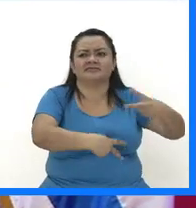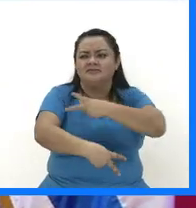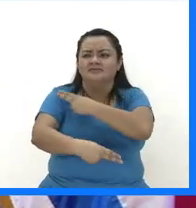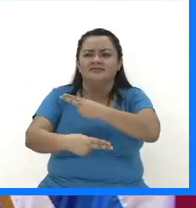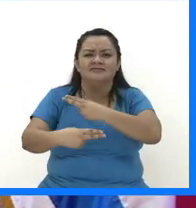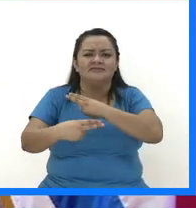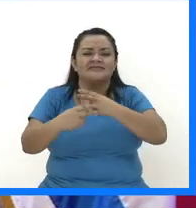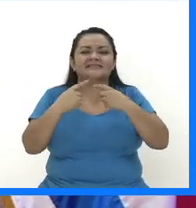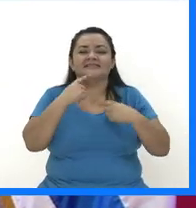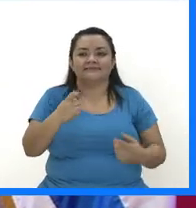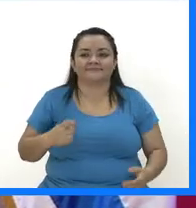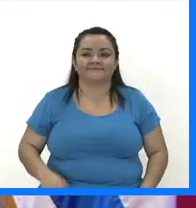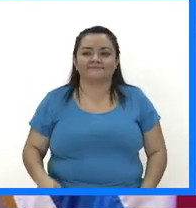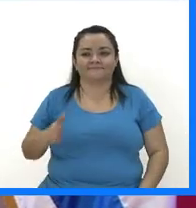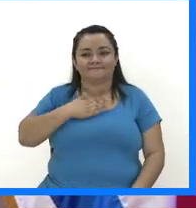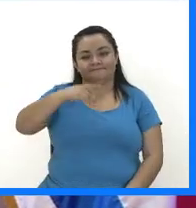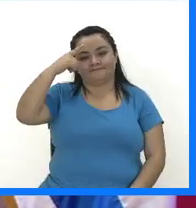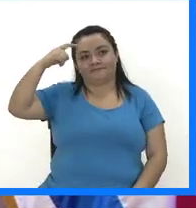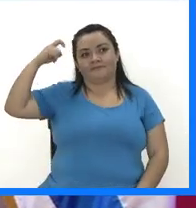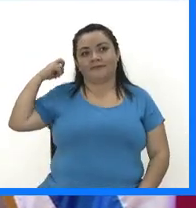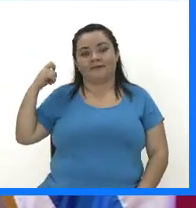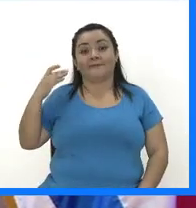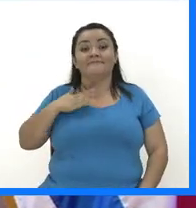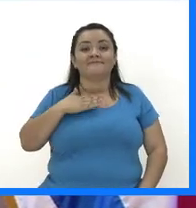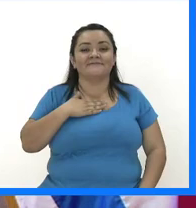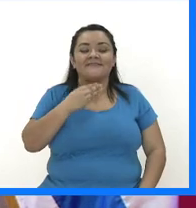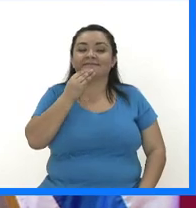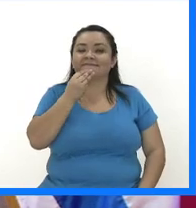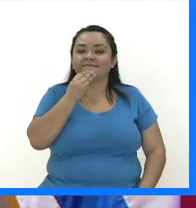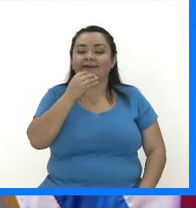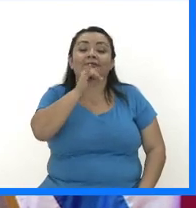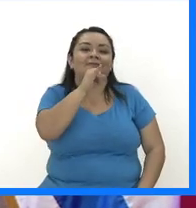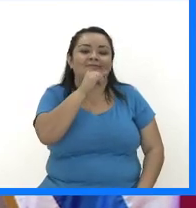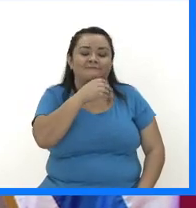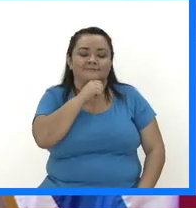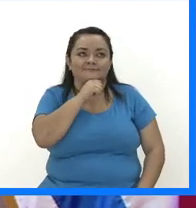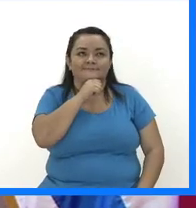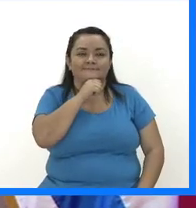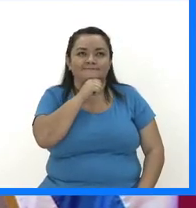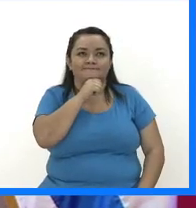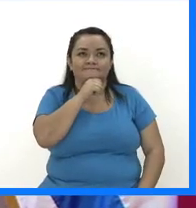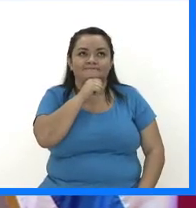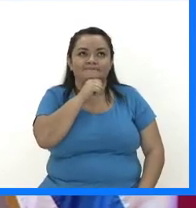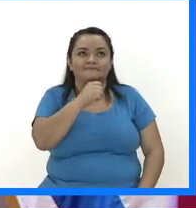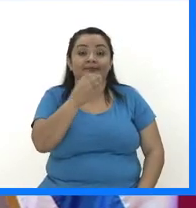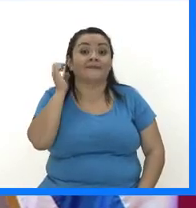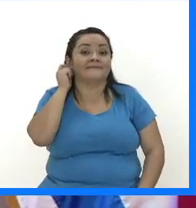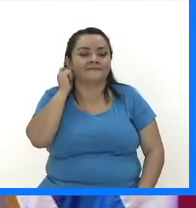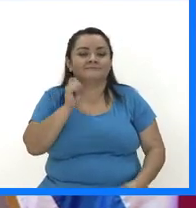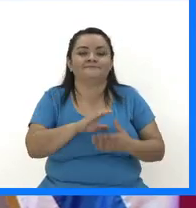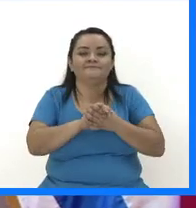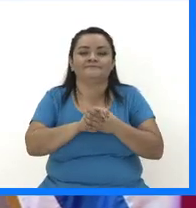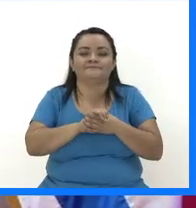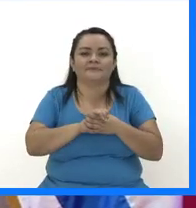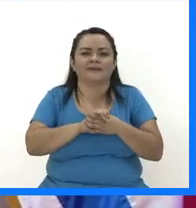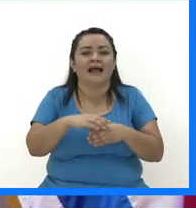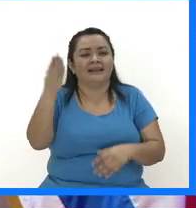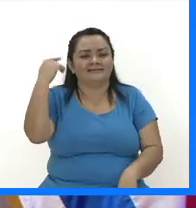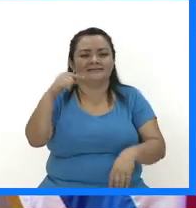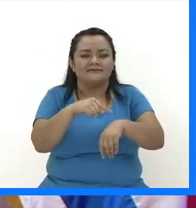recuerdo que en la casa de mis abuelos cuando era permitido todavía tener ese tipo de animalitos hubo una lora